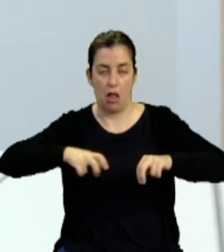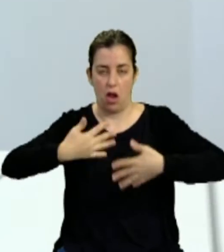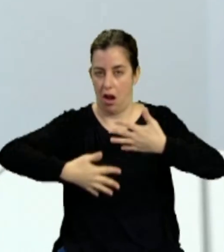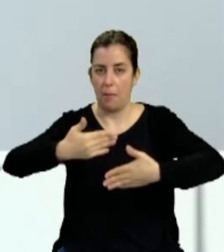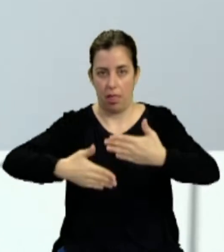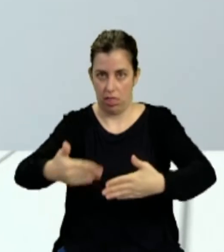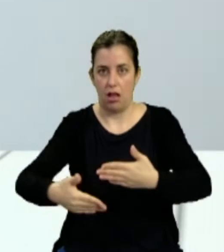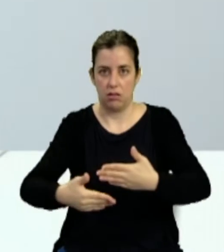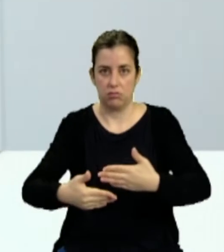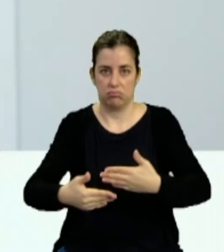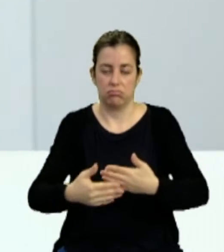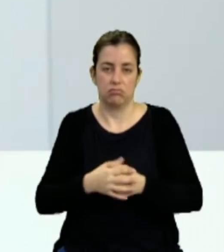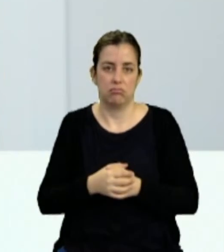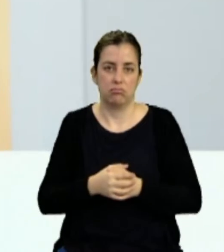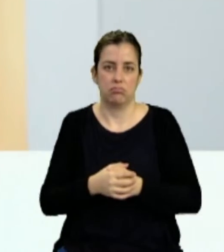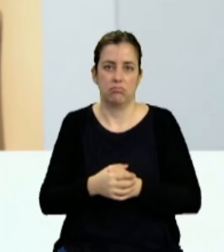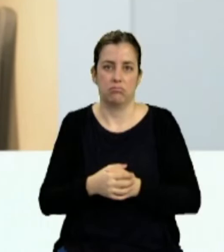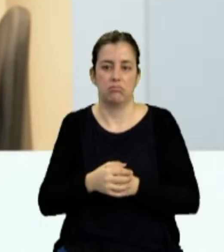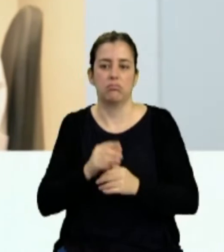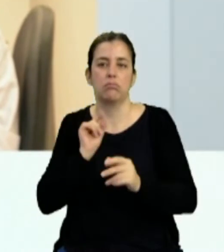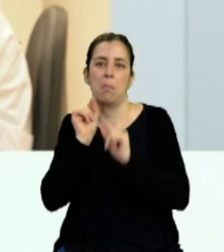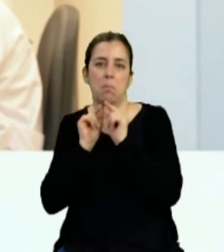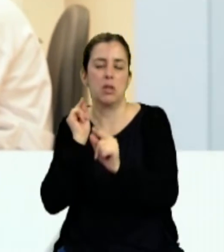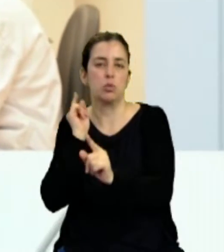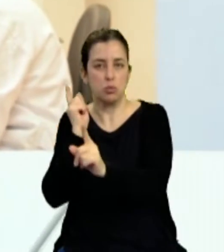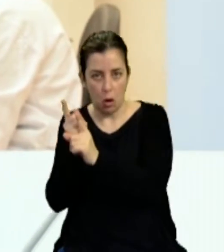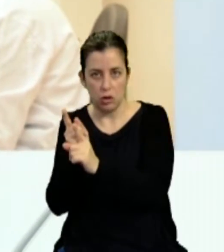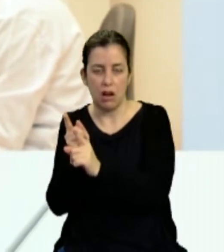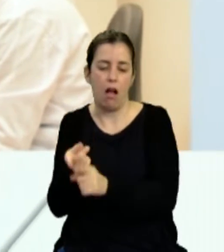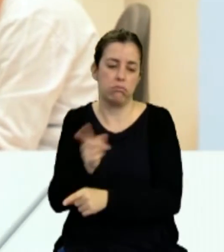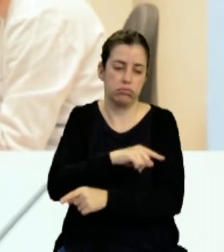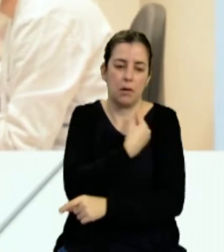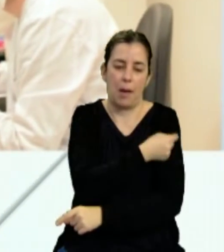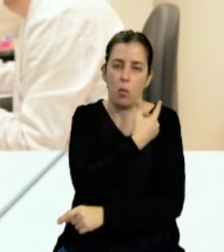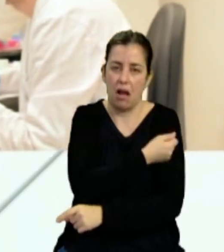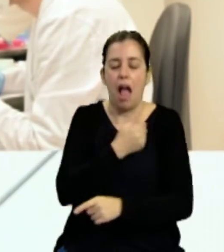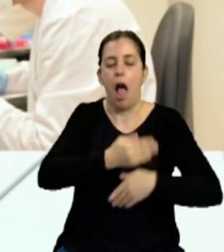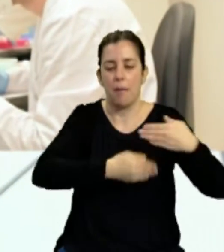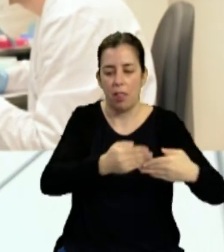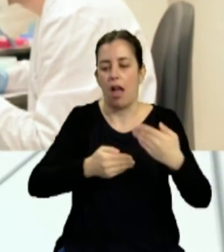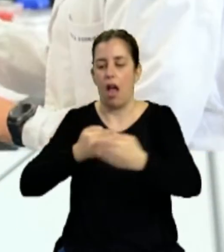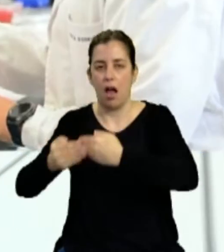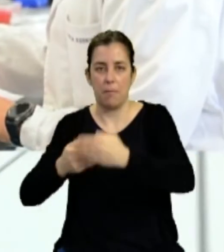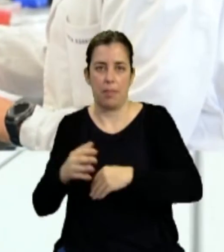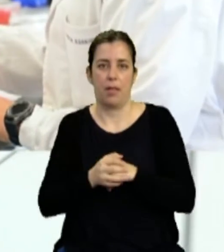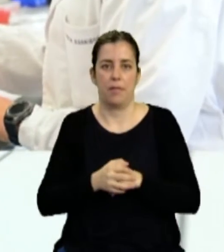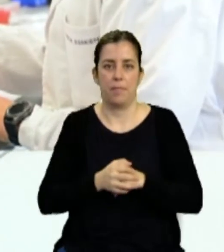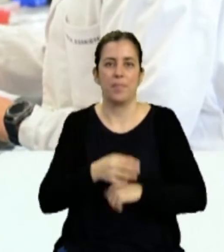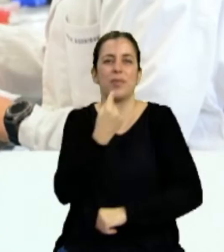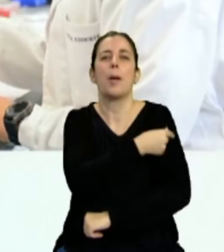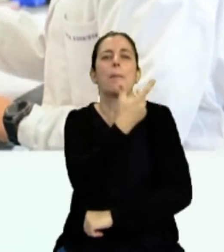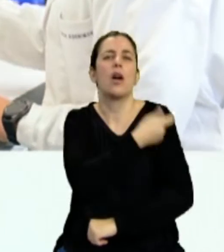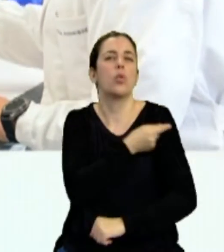tenemos candidatos tanto de antivirales como de vacunas. En el caso de las vacunas del CIMA, no están basadas en el material genético del virus, sino en